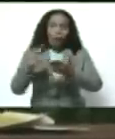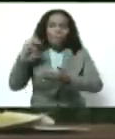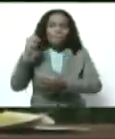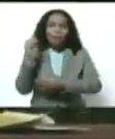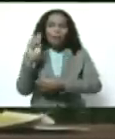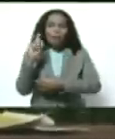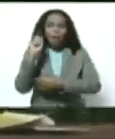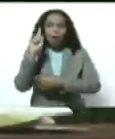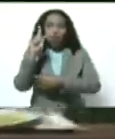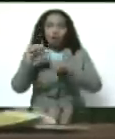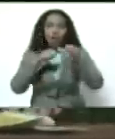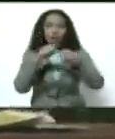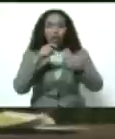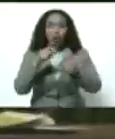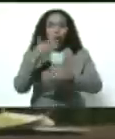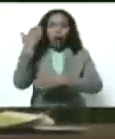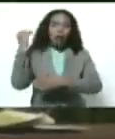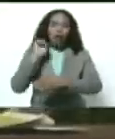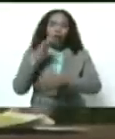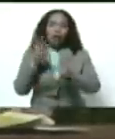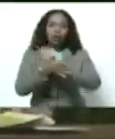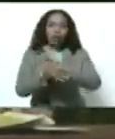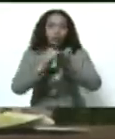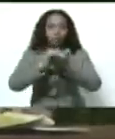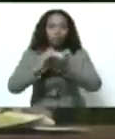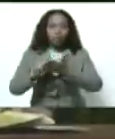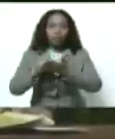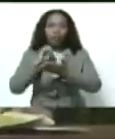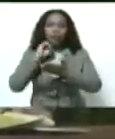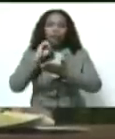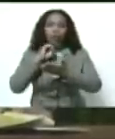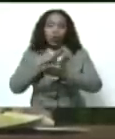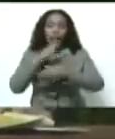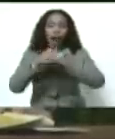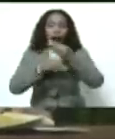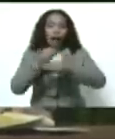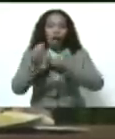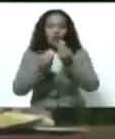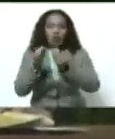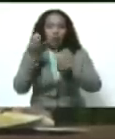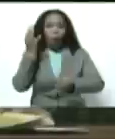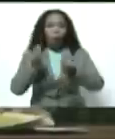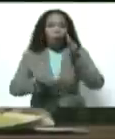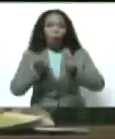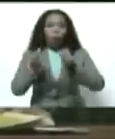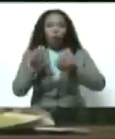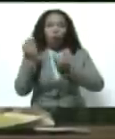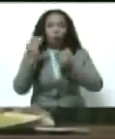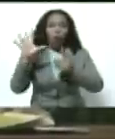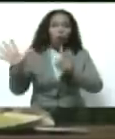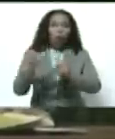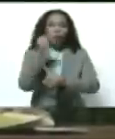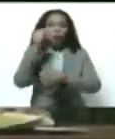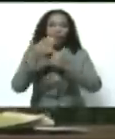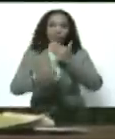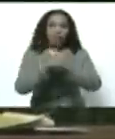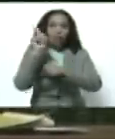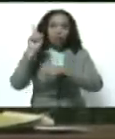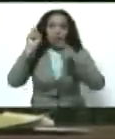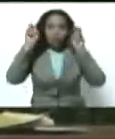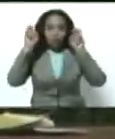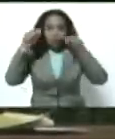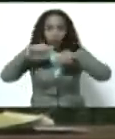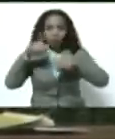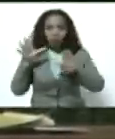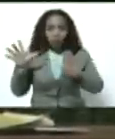hora sigue siendo. La historia nos juzgará por cuanto logremos avanzar en esos propósitos de los que hoy